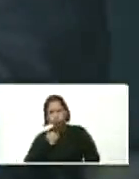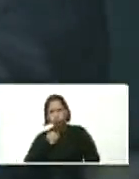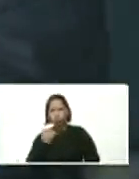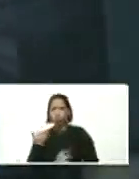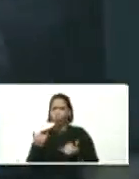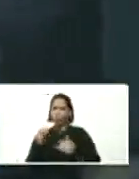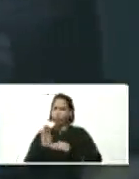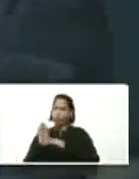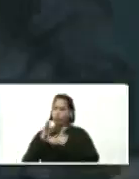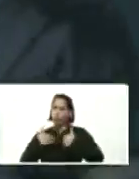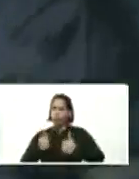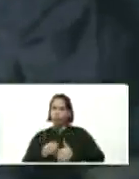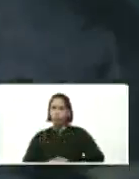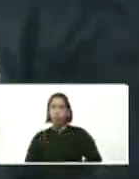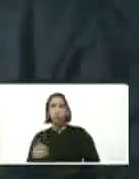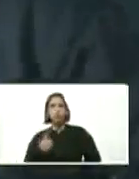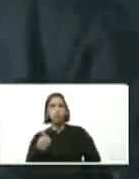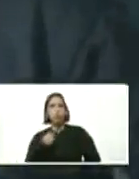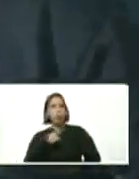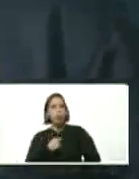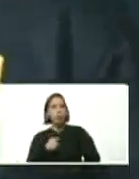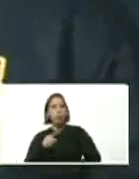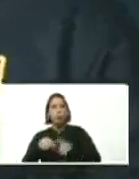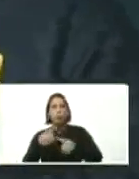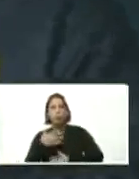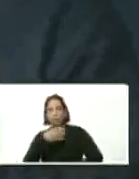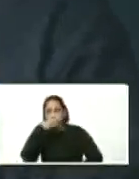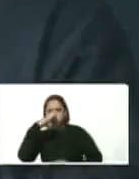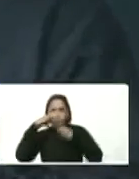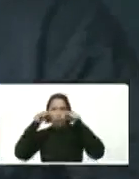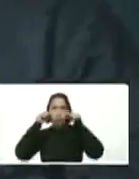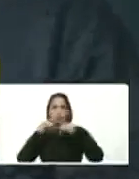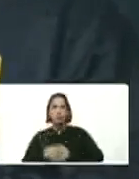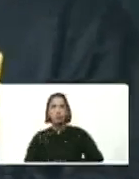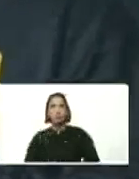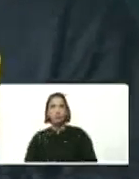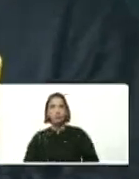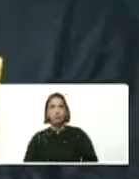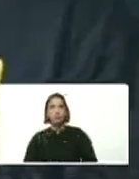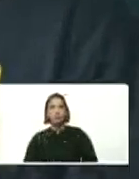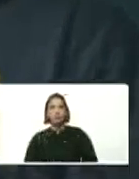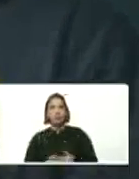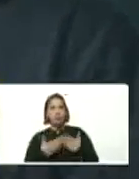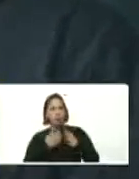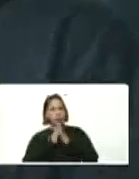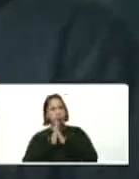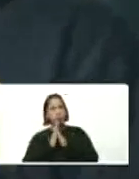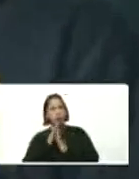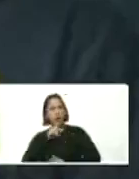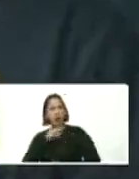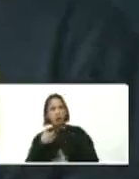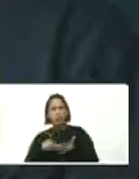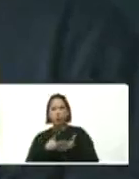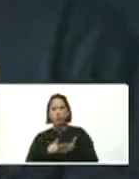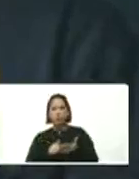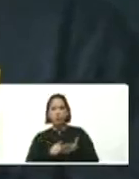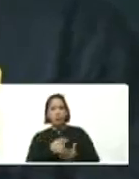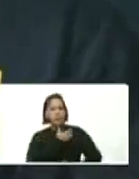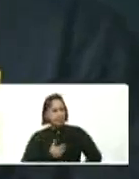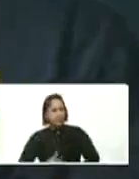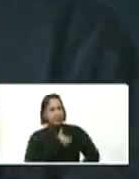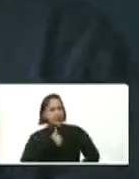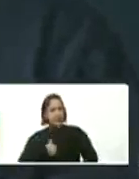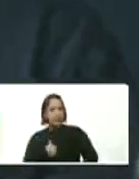de bioseguridad. Solo por eso, y después te la vuelves a colocar. Muchísimas gracias, presidente. Por favor, Carvajalino, háblanos del libro. Presidente, quisimos hacer